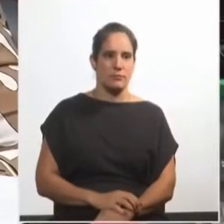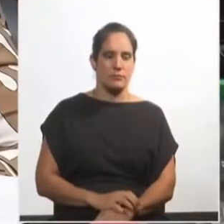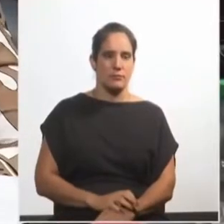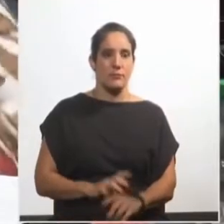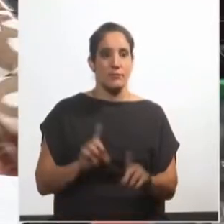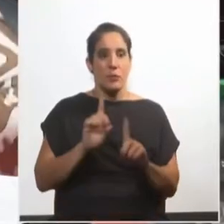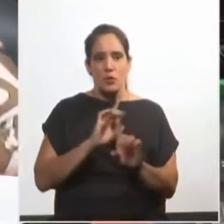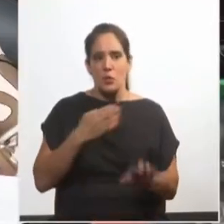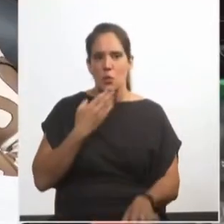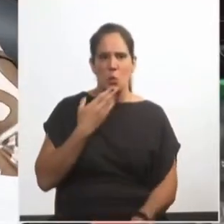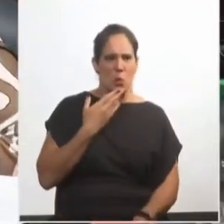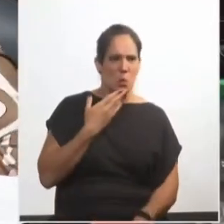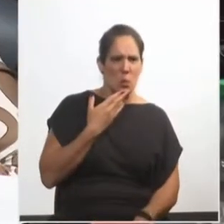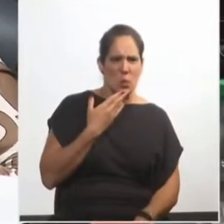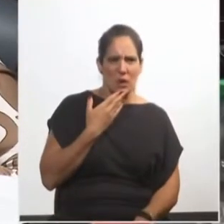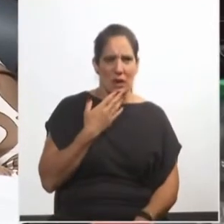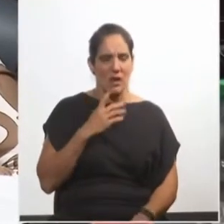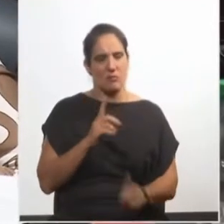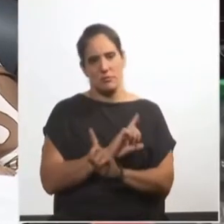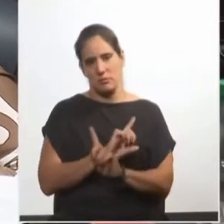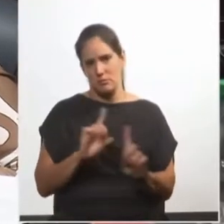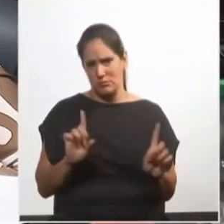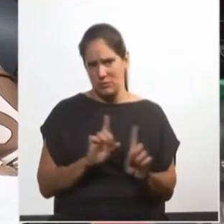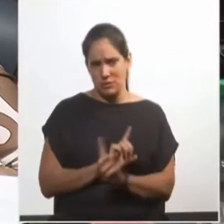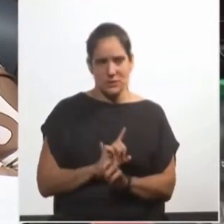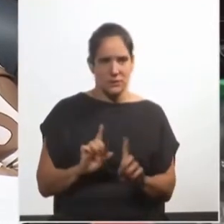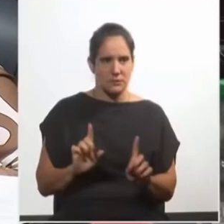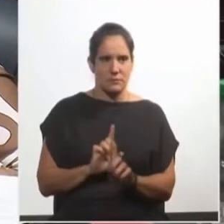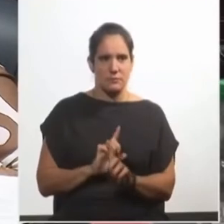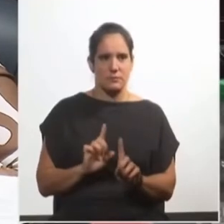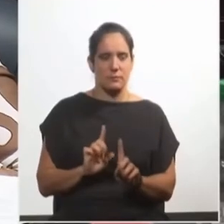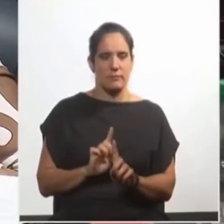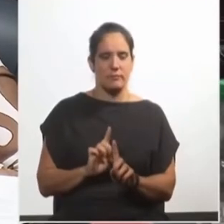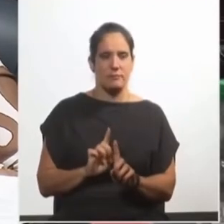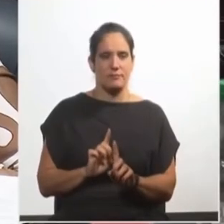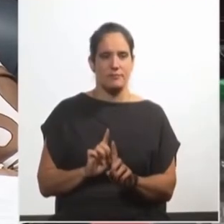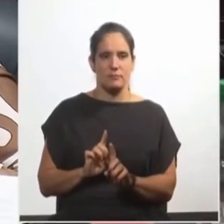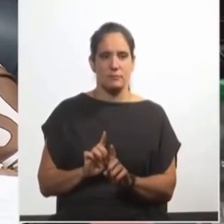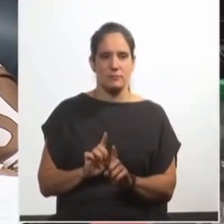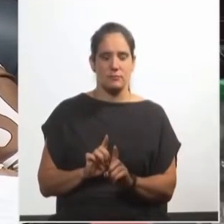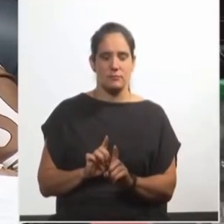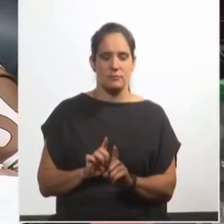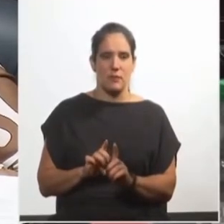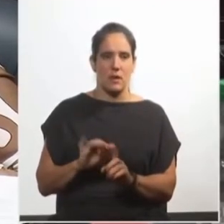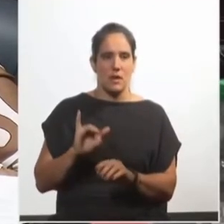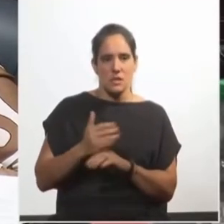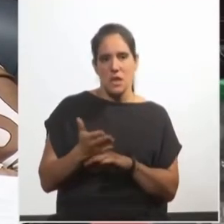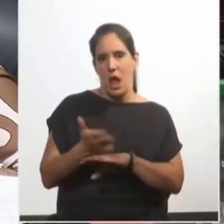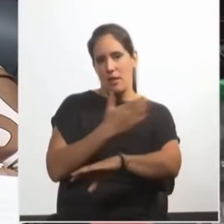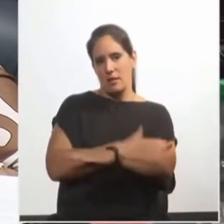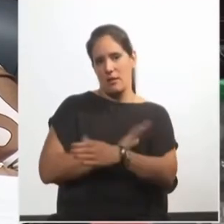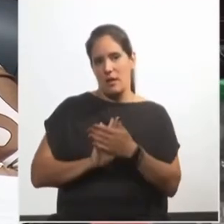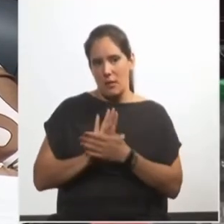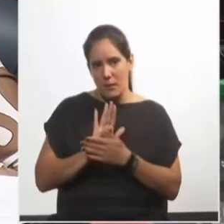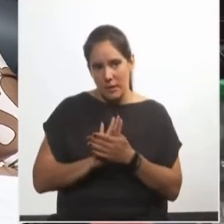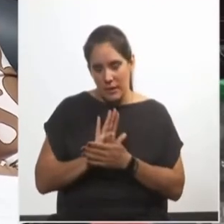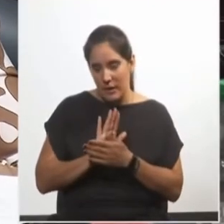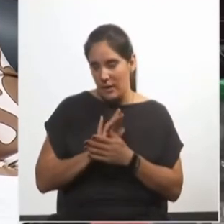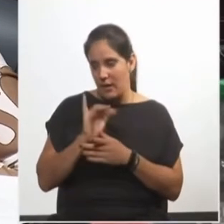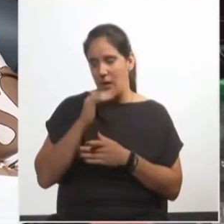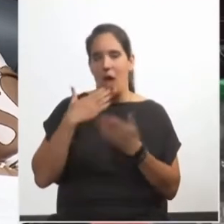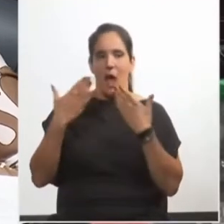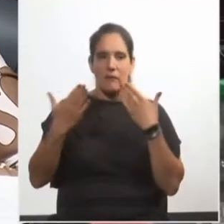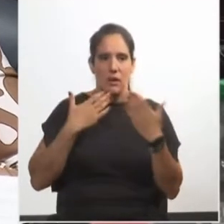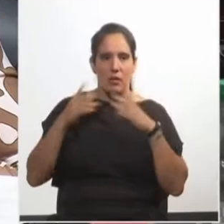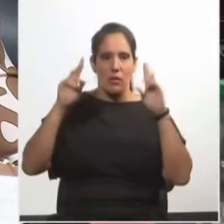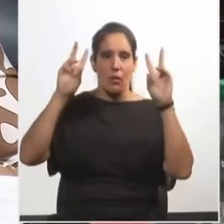No cabe duda ninguna, creo que hemos estado desde la mañana hablando sobre un